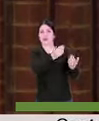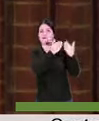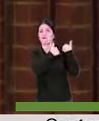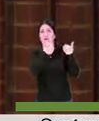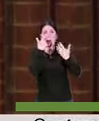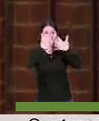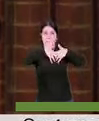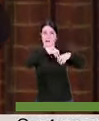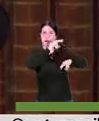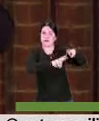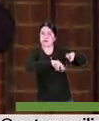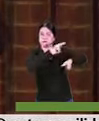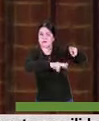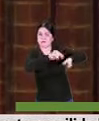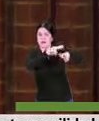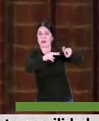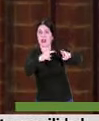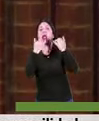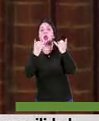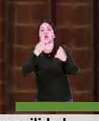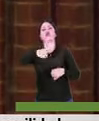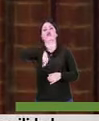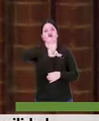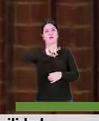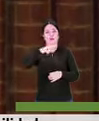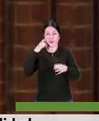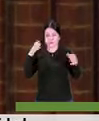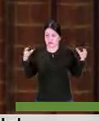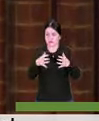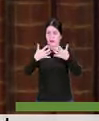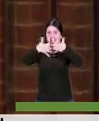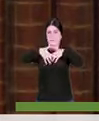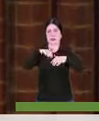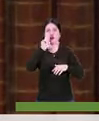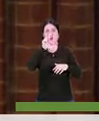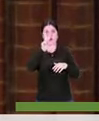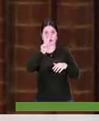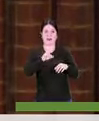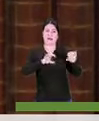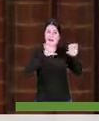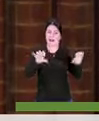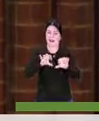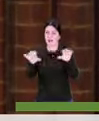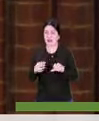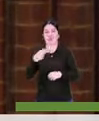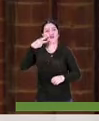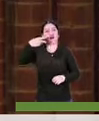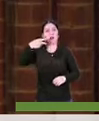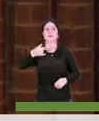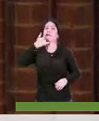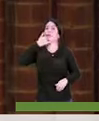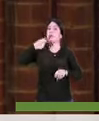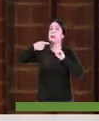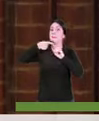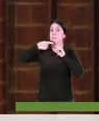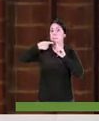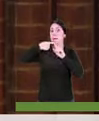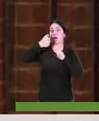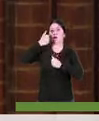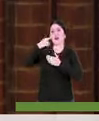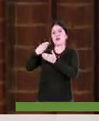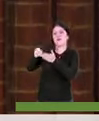previa, nosotros como empresa debemos terminar dos actividades muy importantes. Una, que corresponde a la